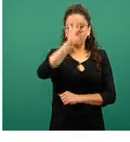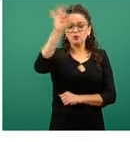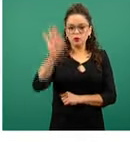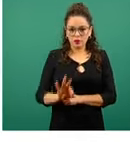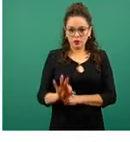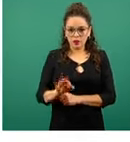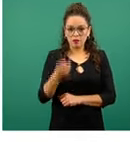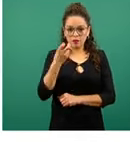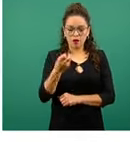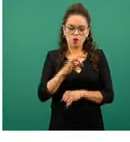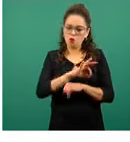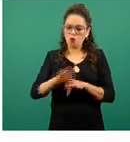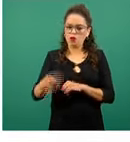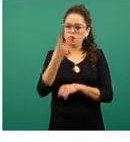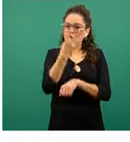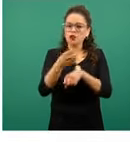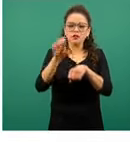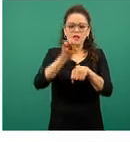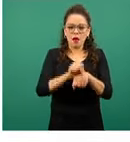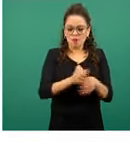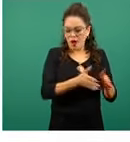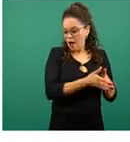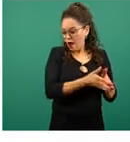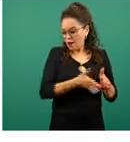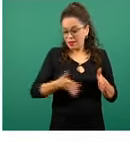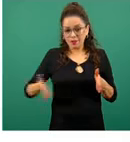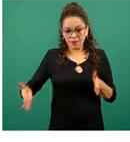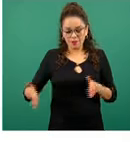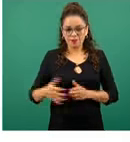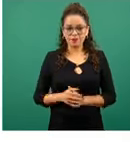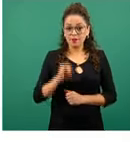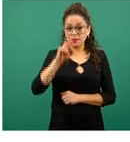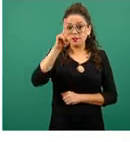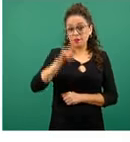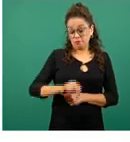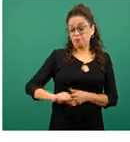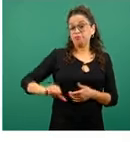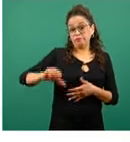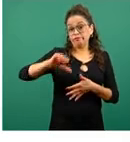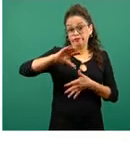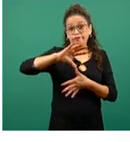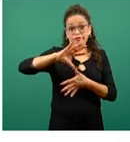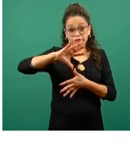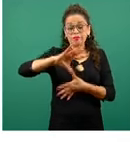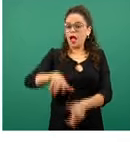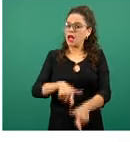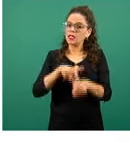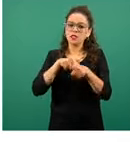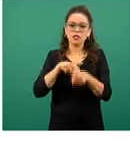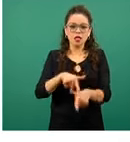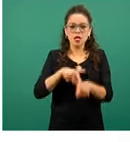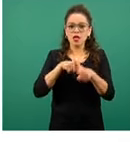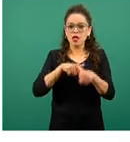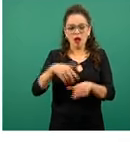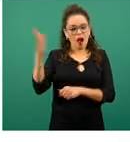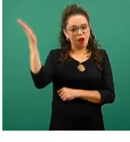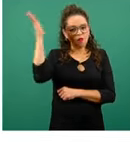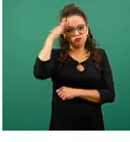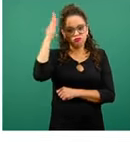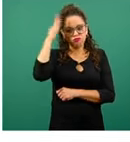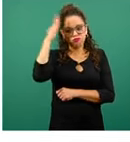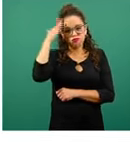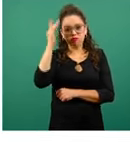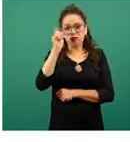en las últimas 2 semanas. Si bien es cierto, América sigue todavía manteniendo el liderazgo en la carga